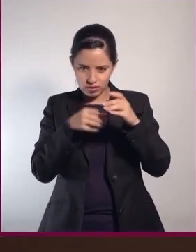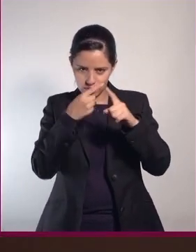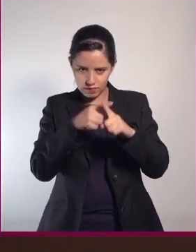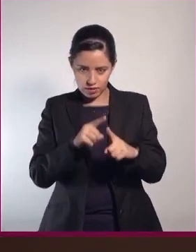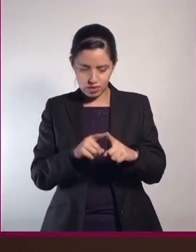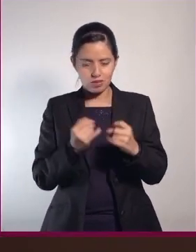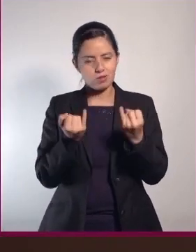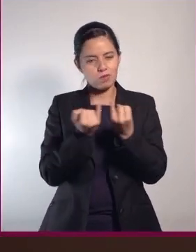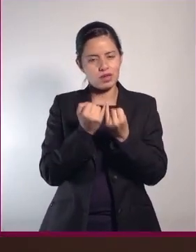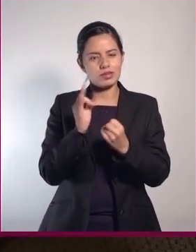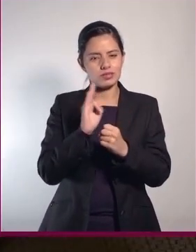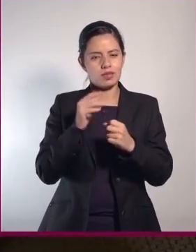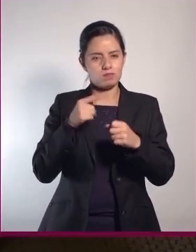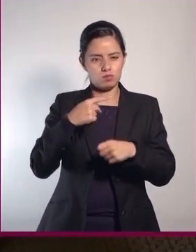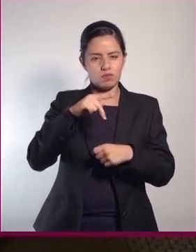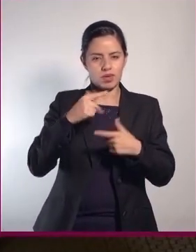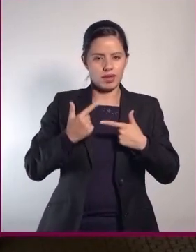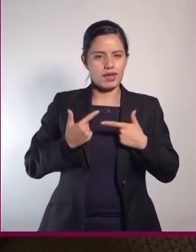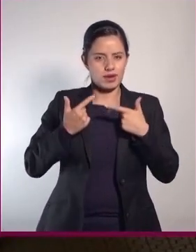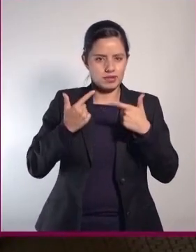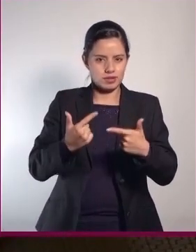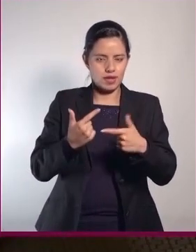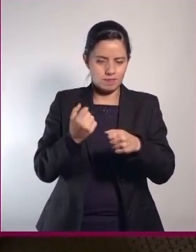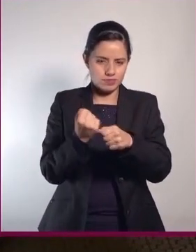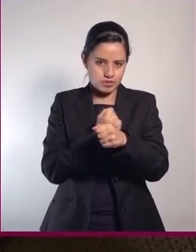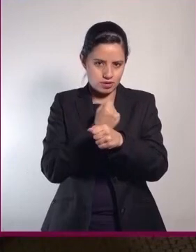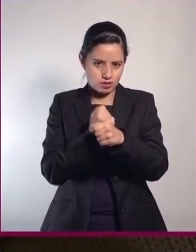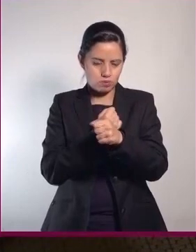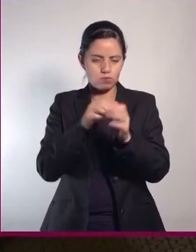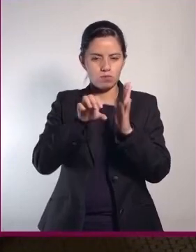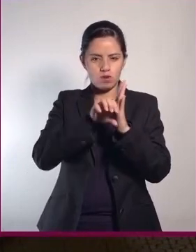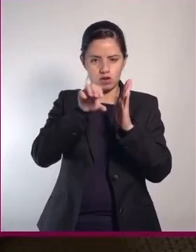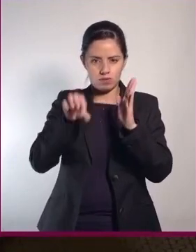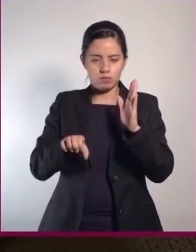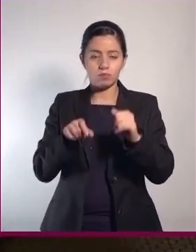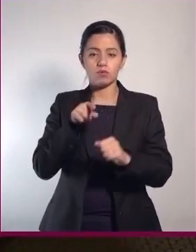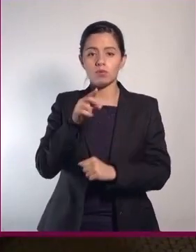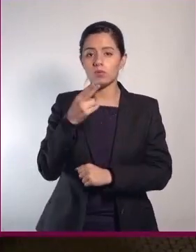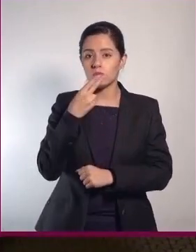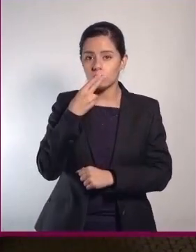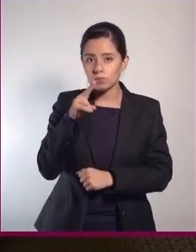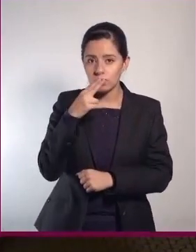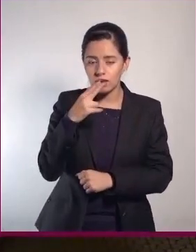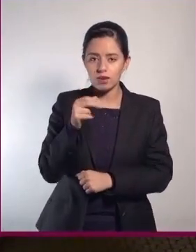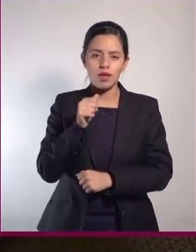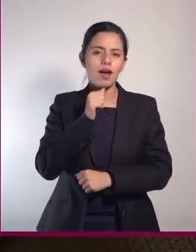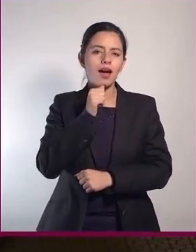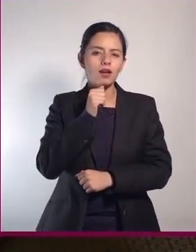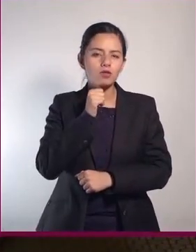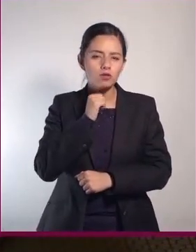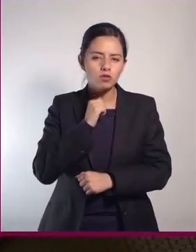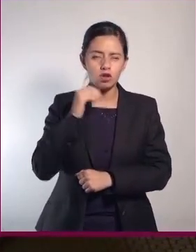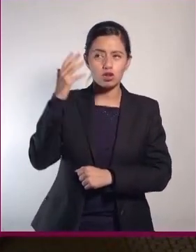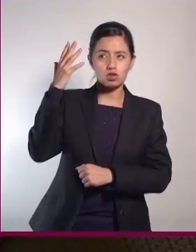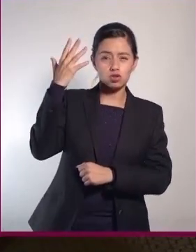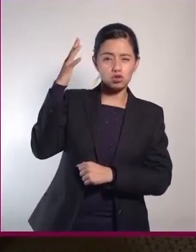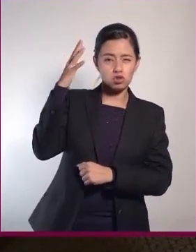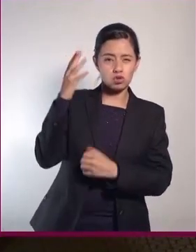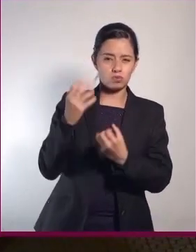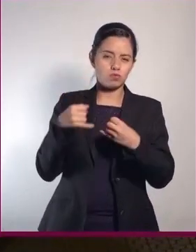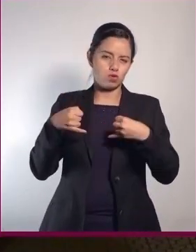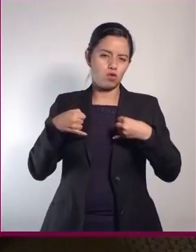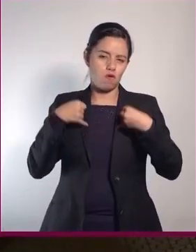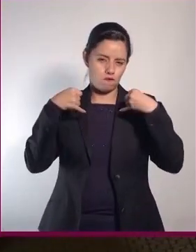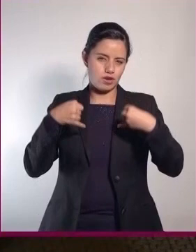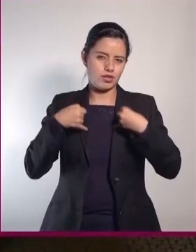genéticos. Es decir, los factores ambientales, por ejemplo, fumar, el alcohol, la exposición al sol, las personas jóvenes